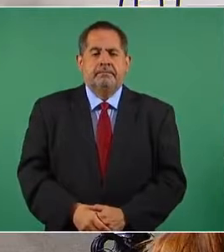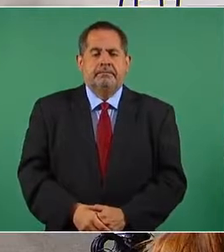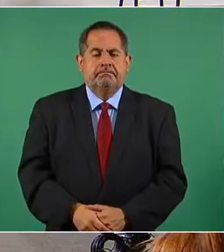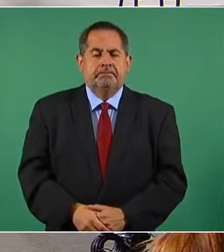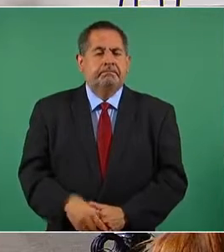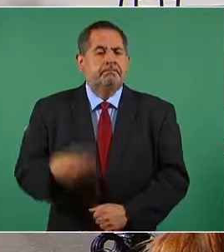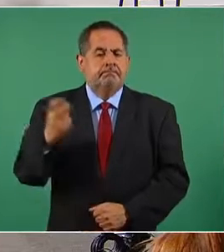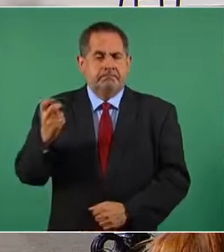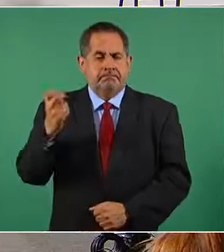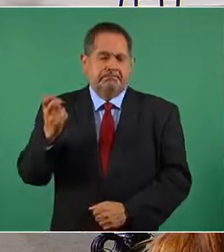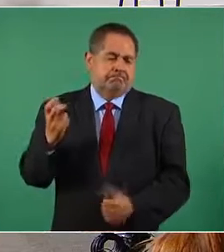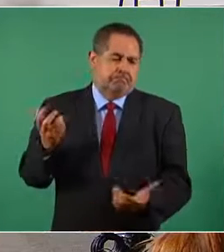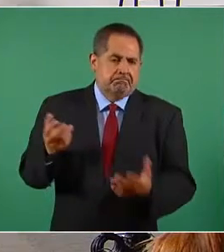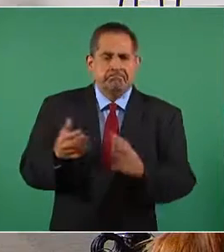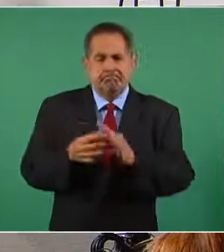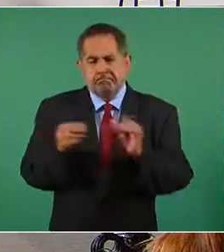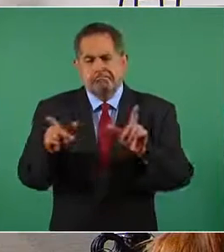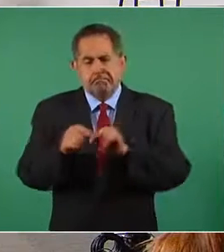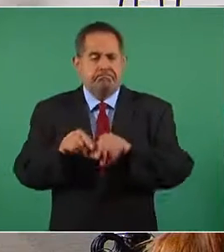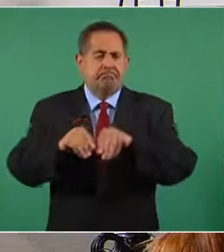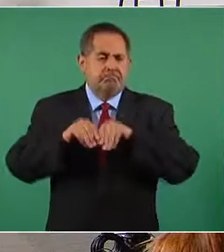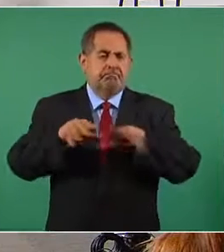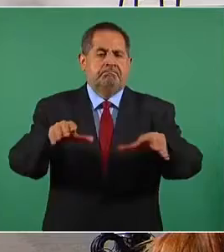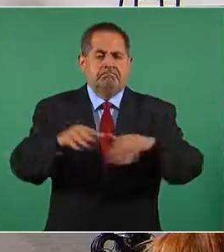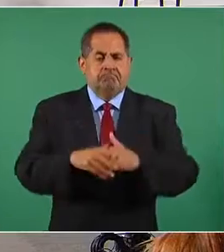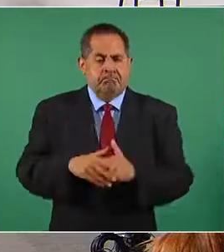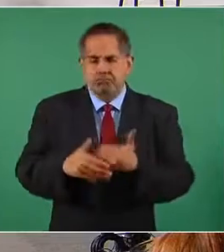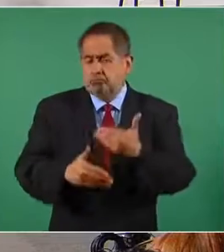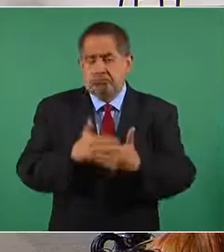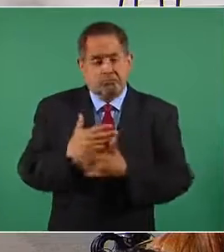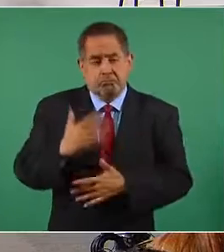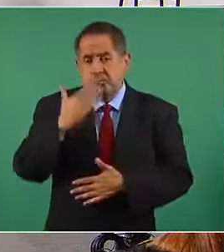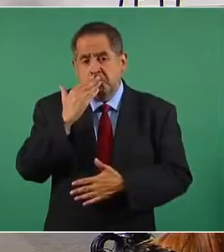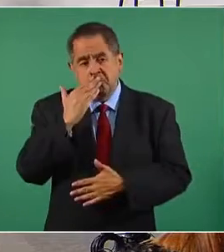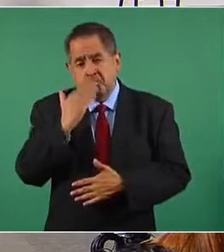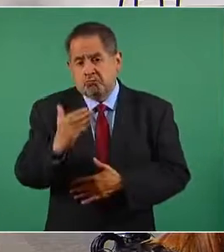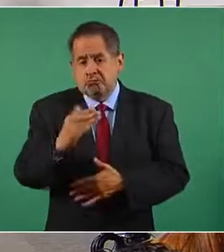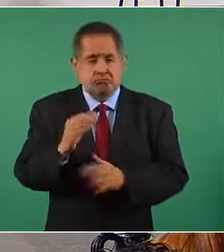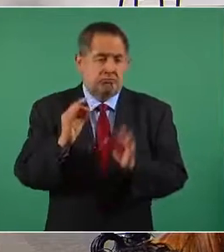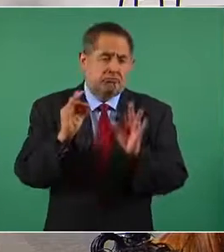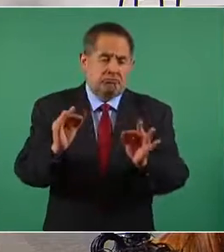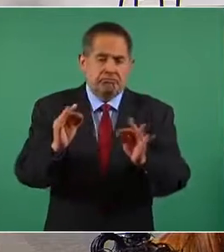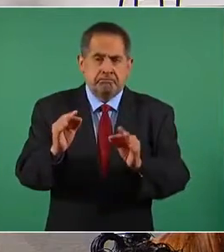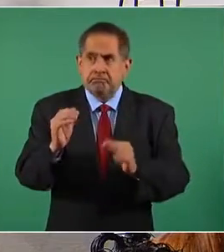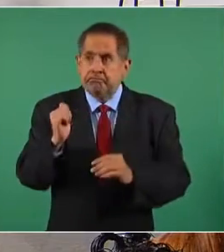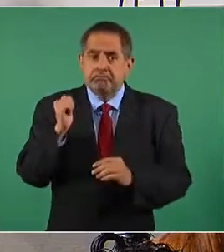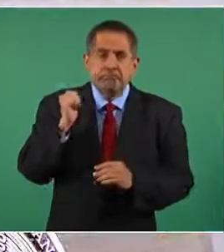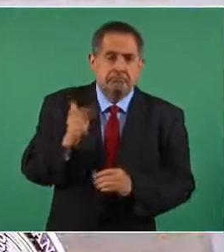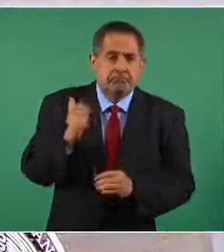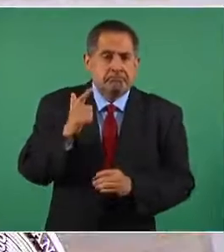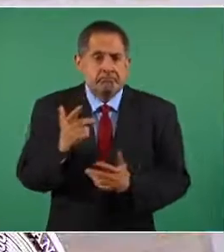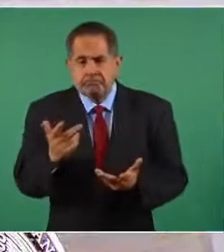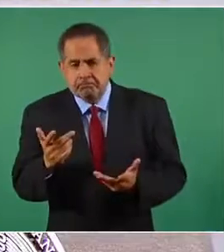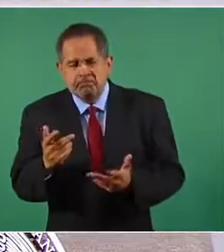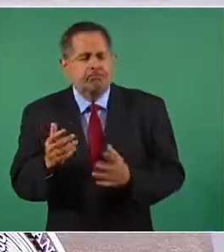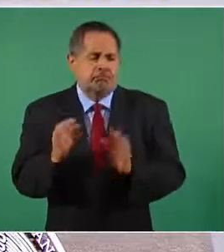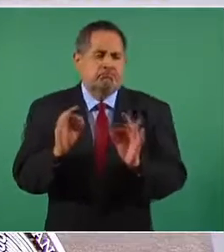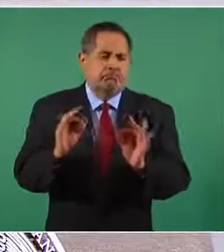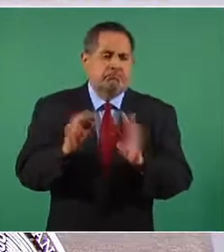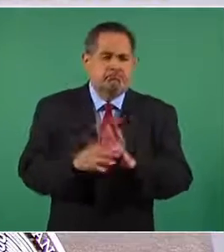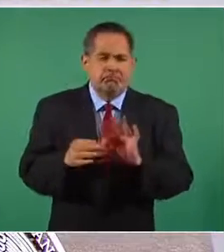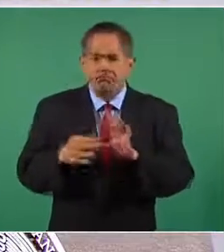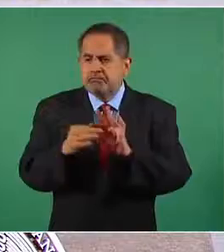Este es cuanto les puedo actualizar, vamos bien y desde luego estamos atentos a lo que se menciona en